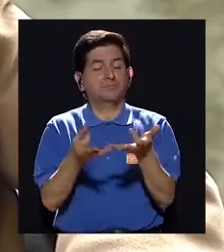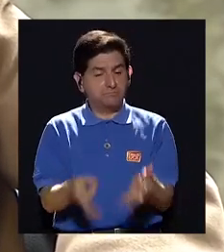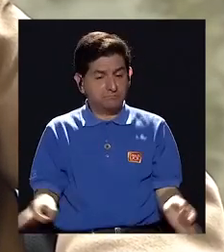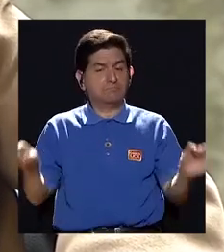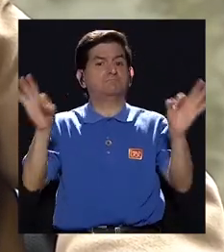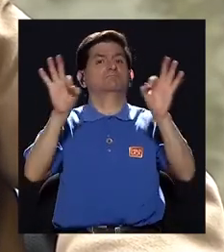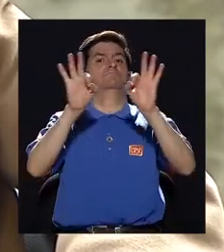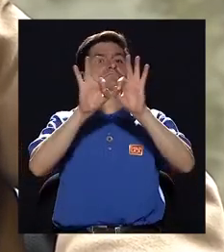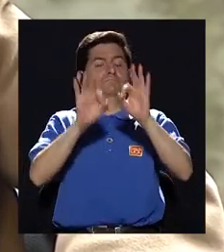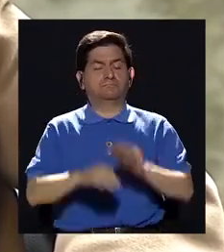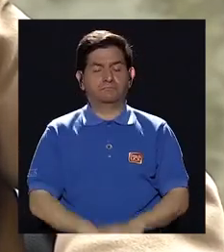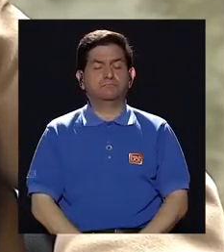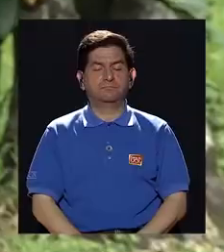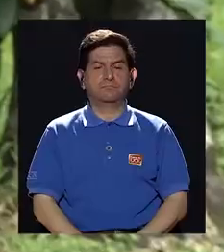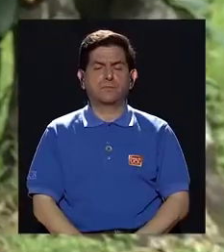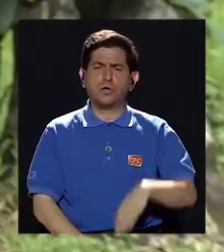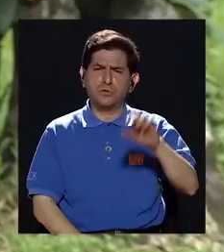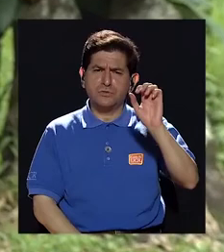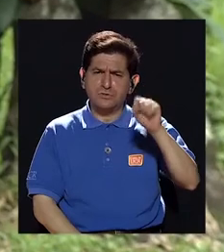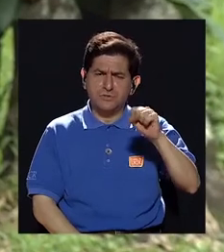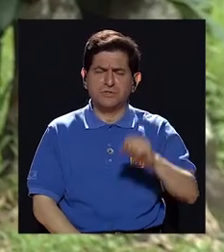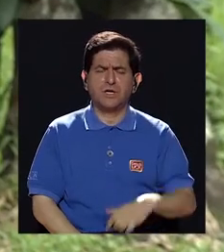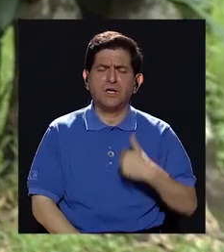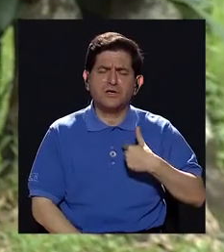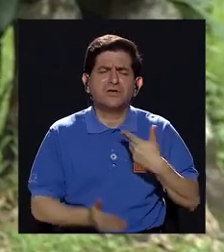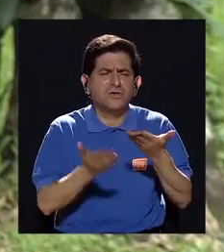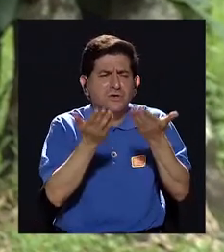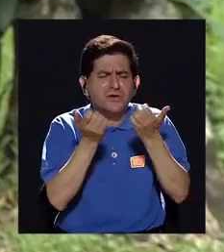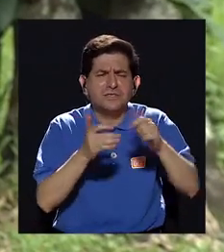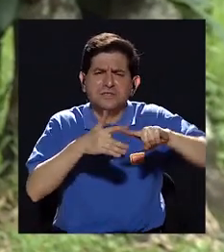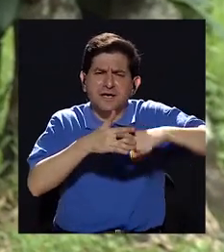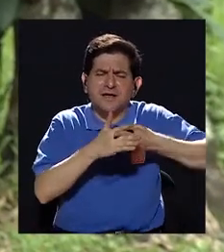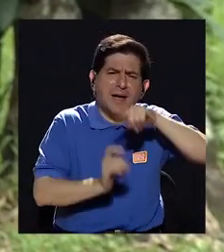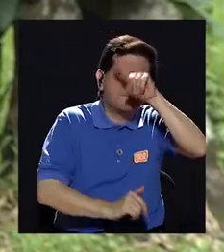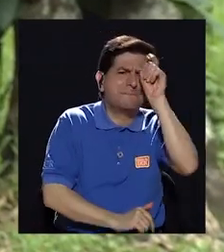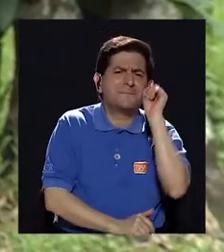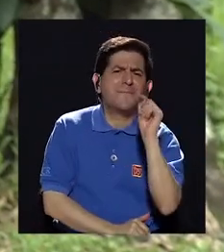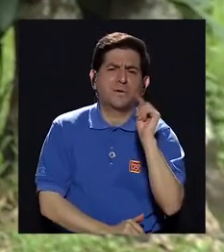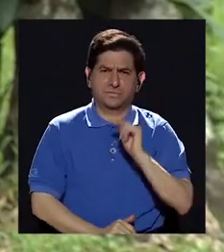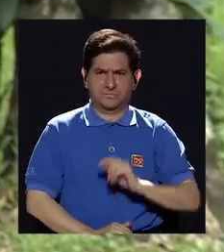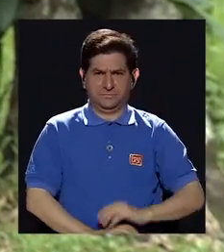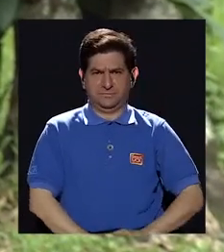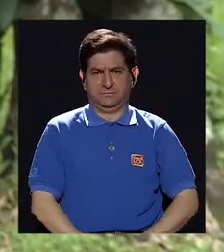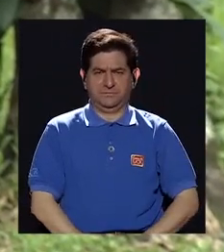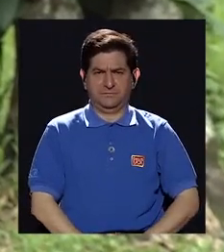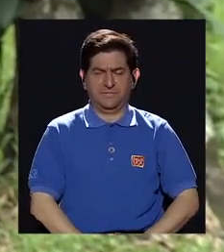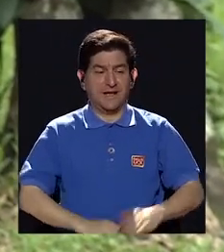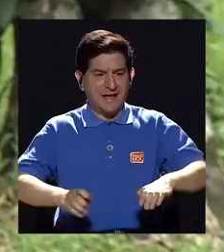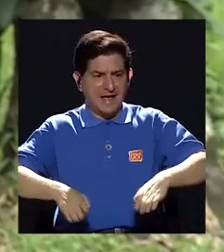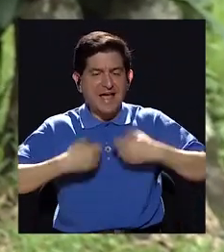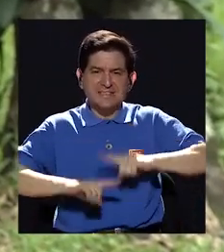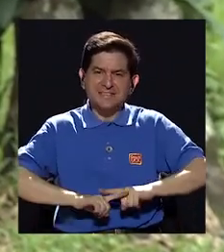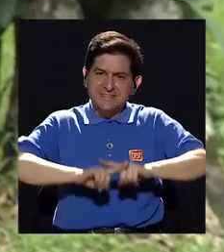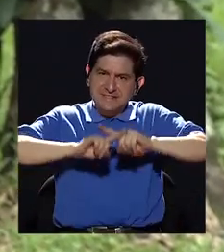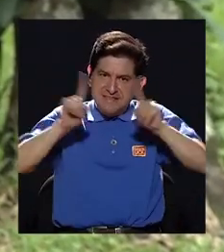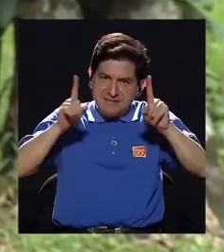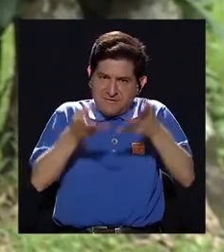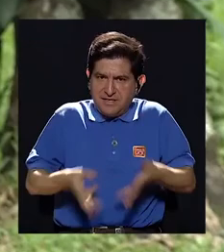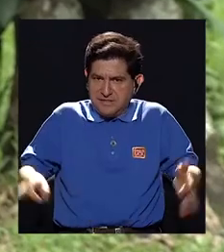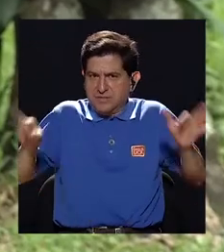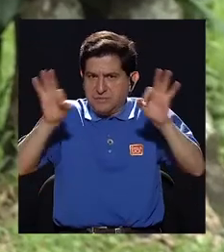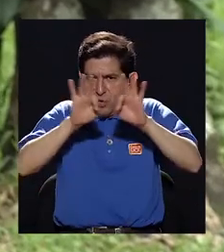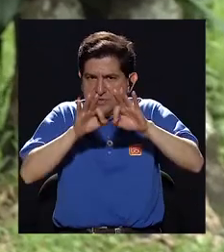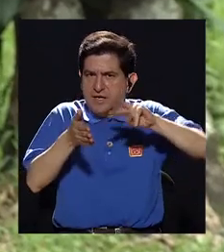tan importante, ¿verdad, doctor? Claro. Seidy, yo quisiera comenzar preguntándole si existe una